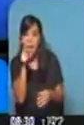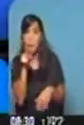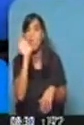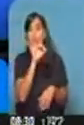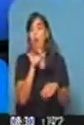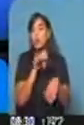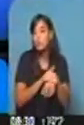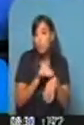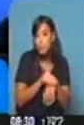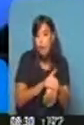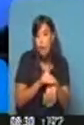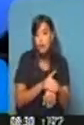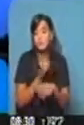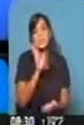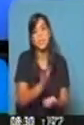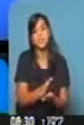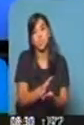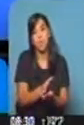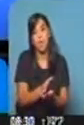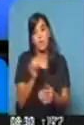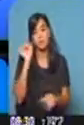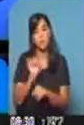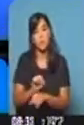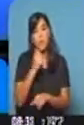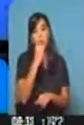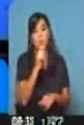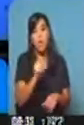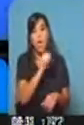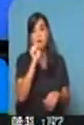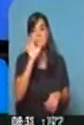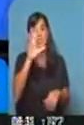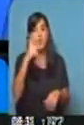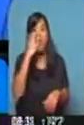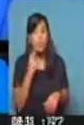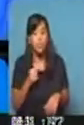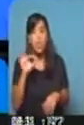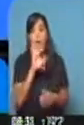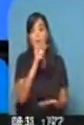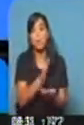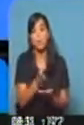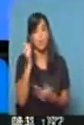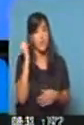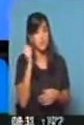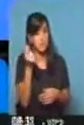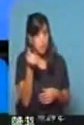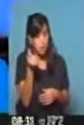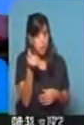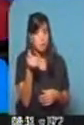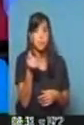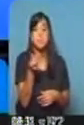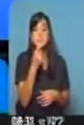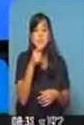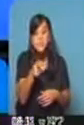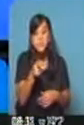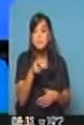en tal caso serán sancionados con un arresto de 1 a 5 días o una multa económica si esto se pasa a